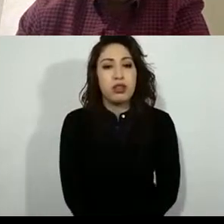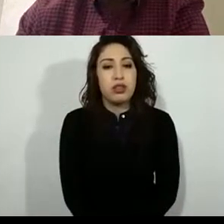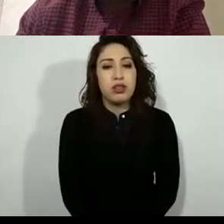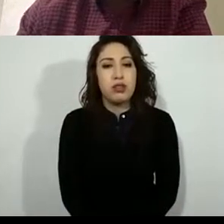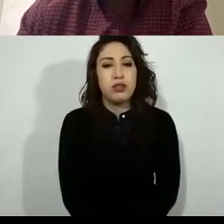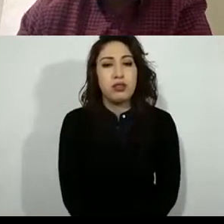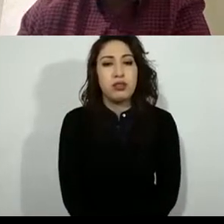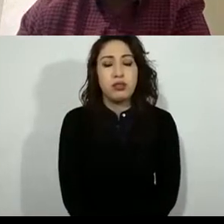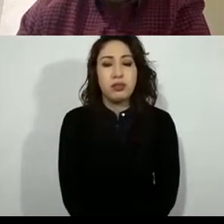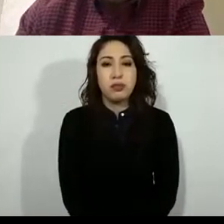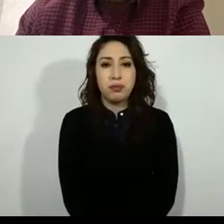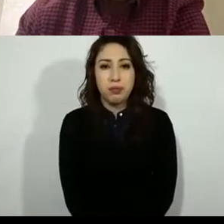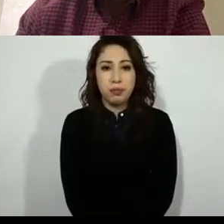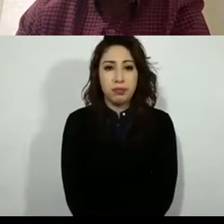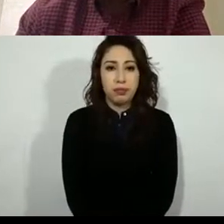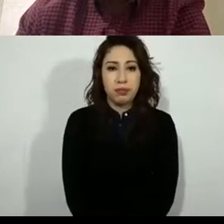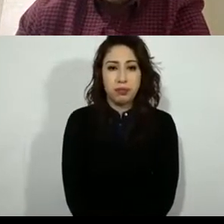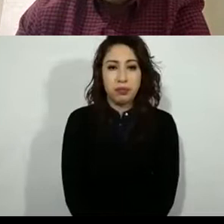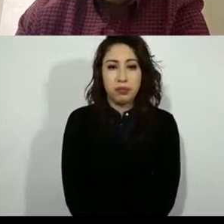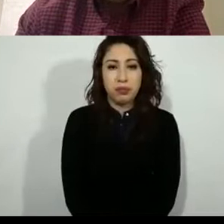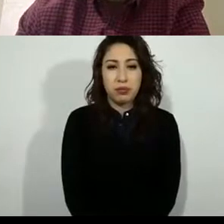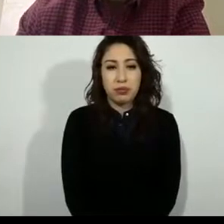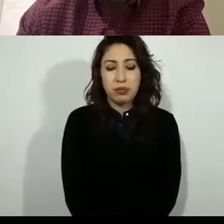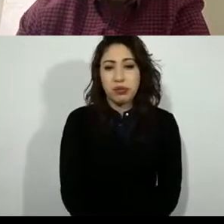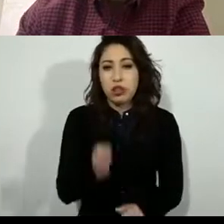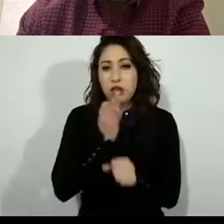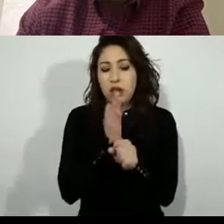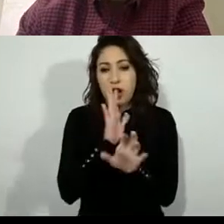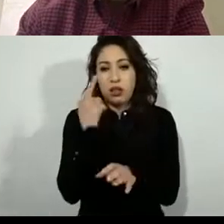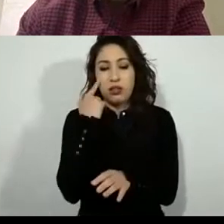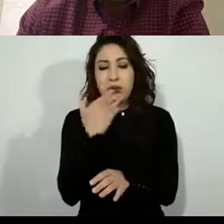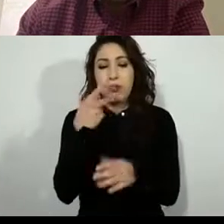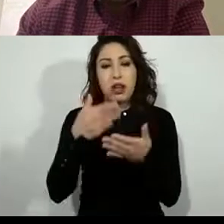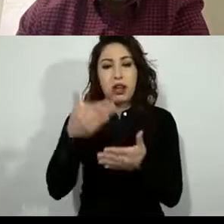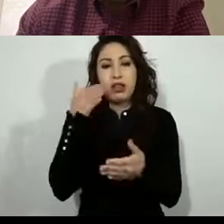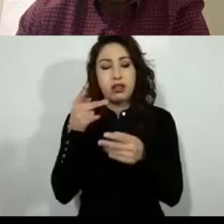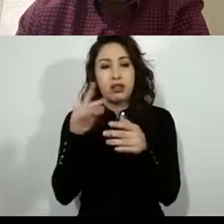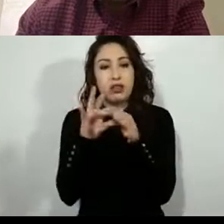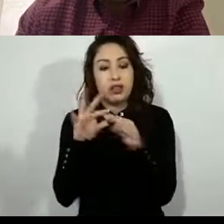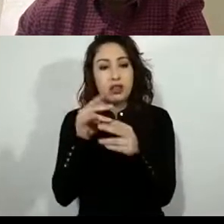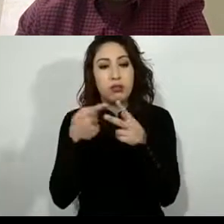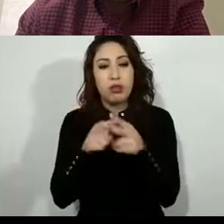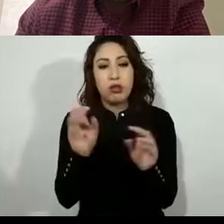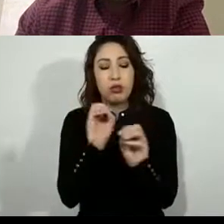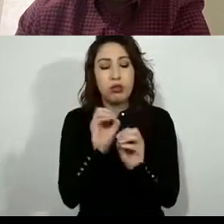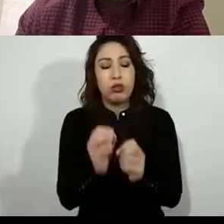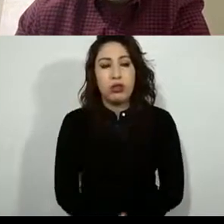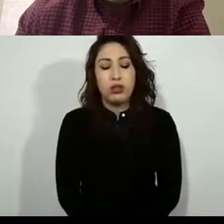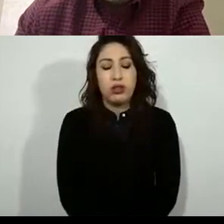¿Me escuchan? ¿Me escuchan? Y ahorita sí, pero hace un momento no.